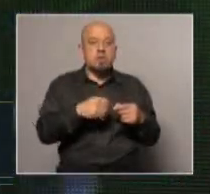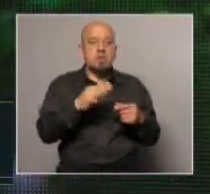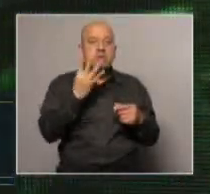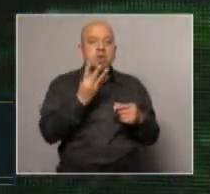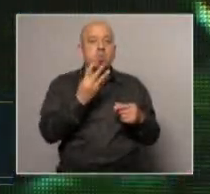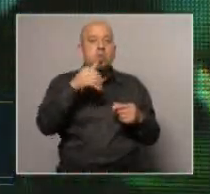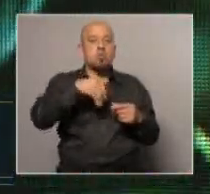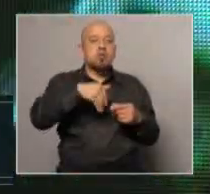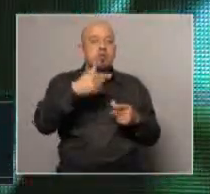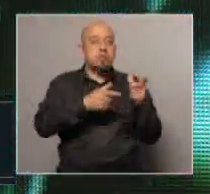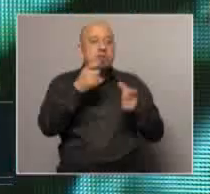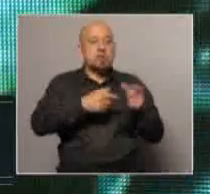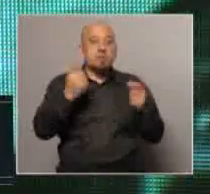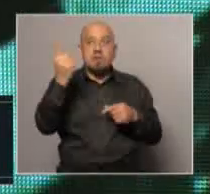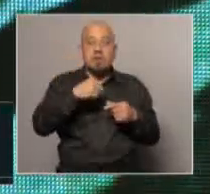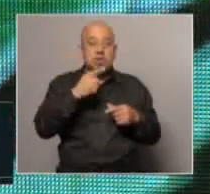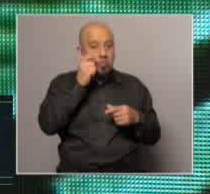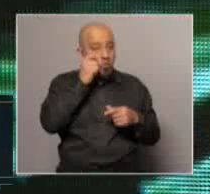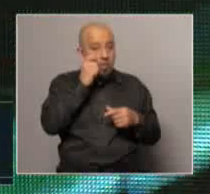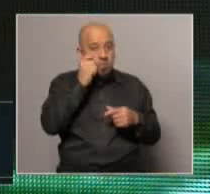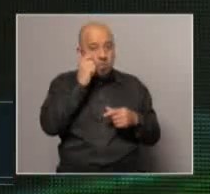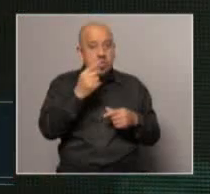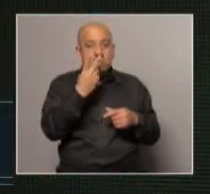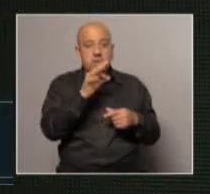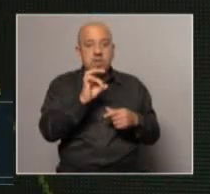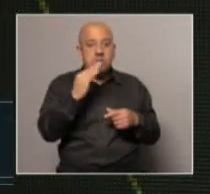llegaron el año pasado. Bueno, el 20%